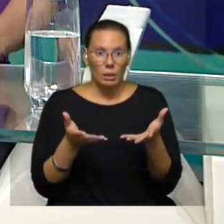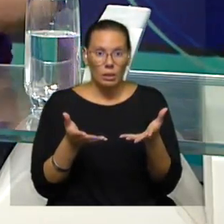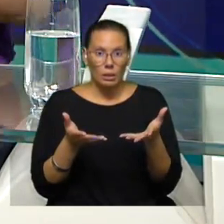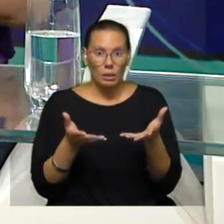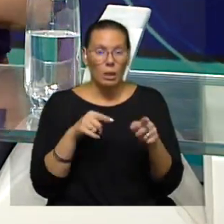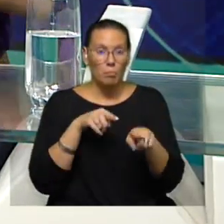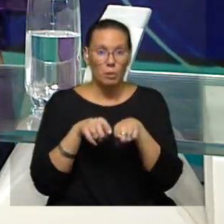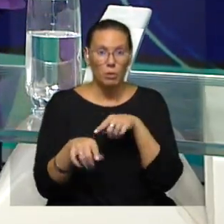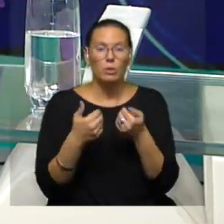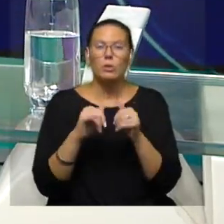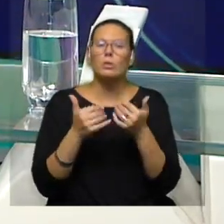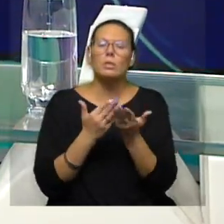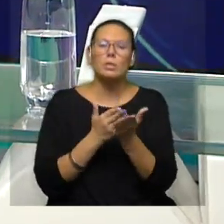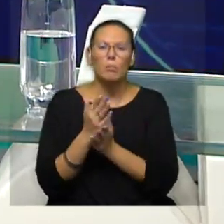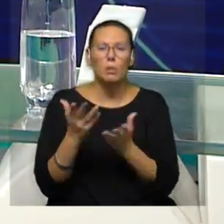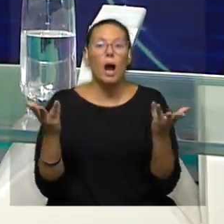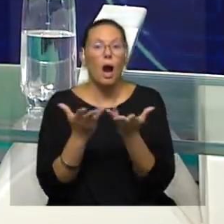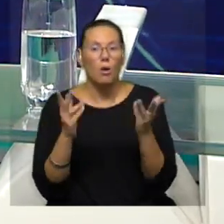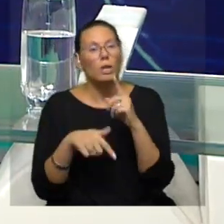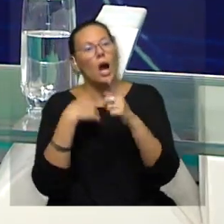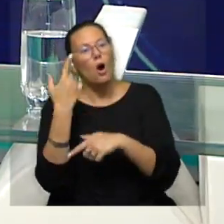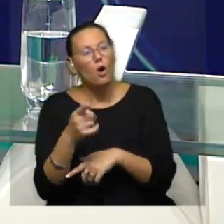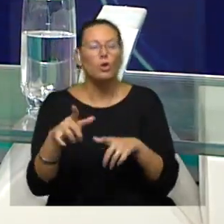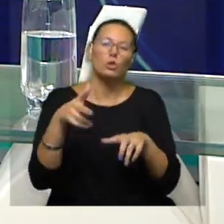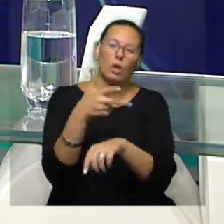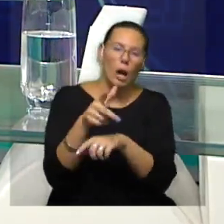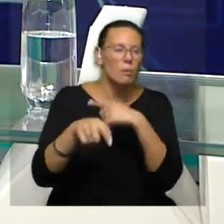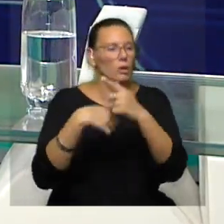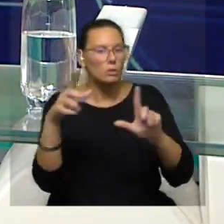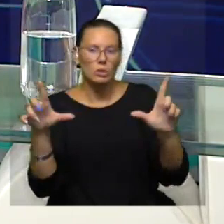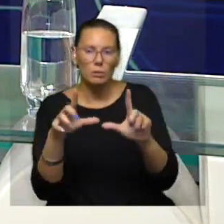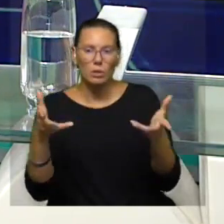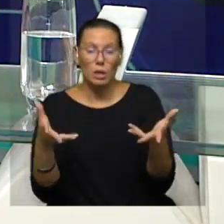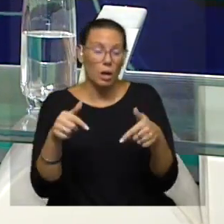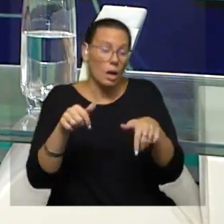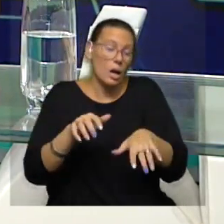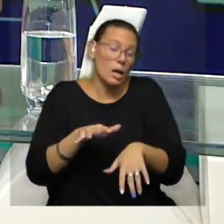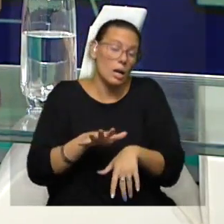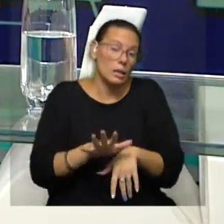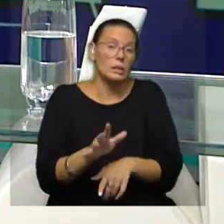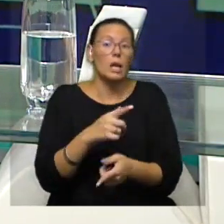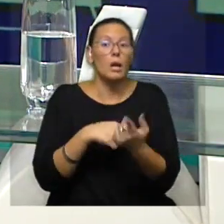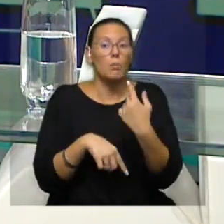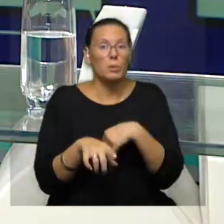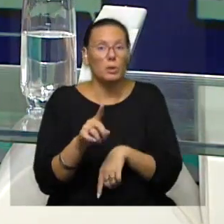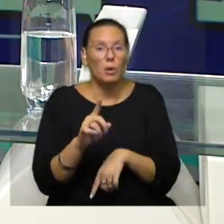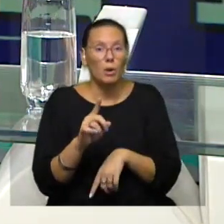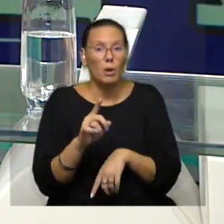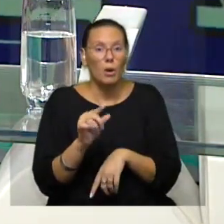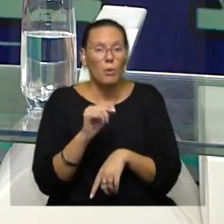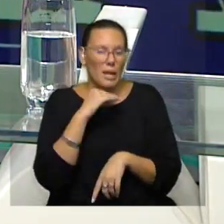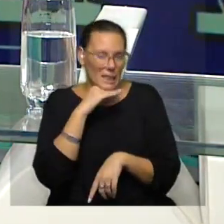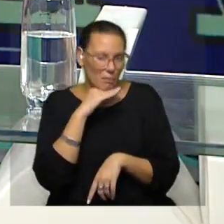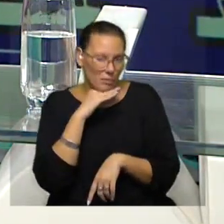vivo. Nosotros siempre arrancamos diciendo, bueno, y ahora tenemos que ir al otro lado de la cámara, al otro lado del televisor. Esto es así, pero tiene una trampilla